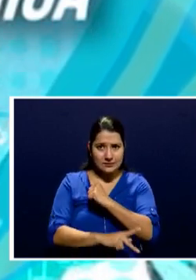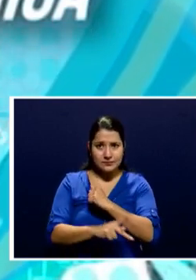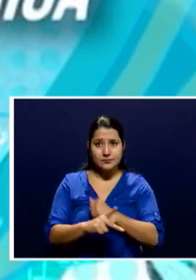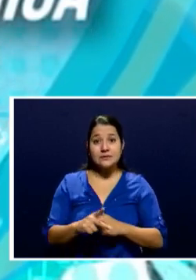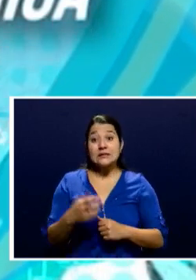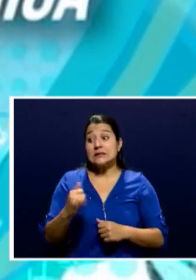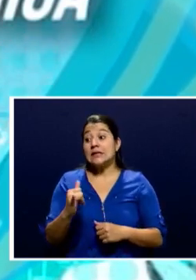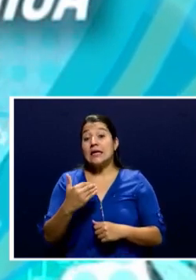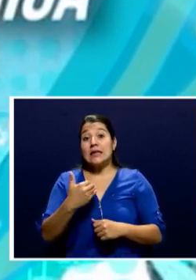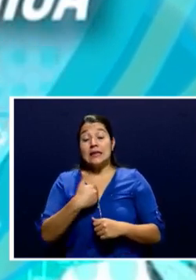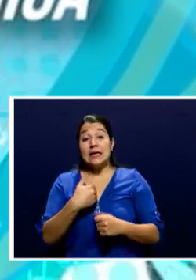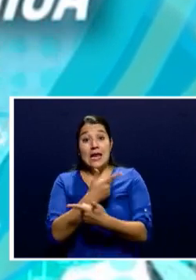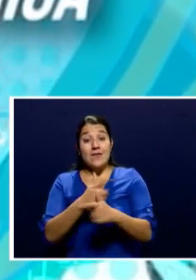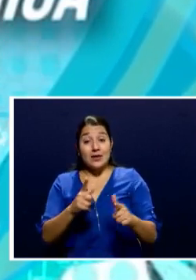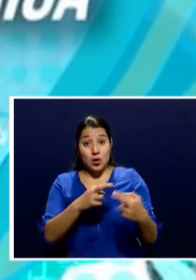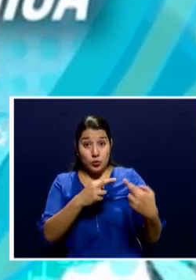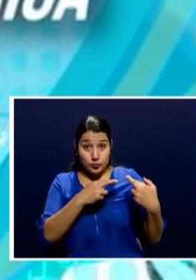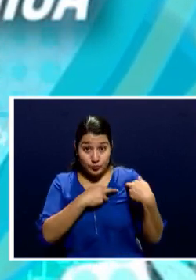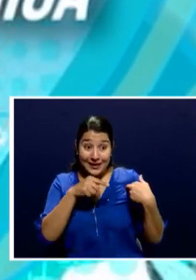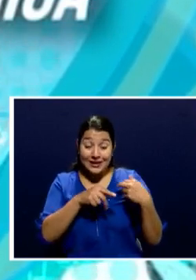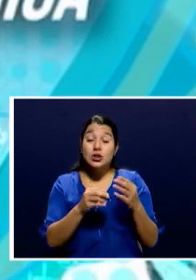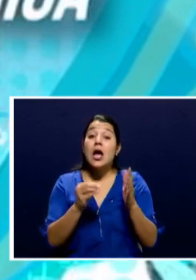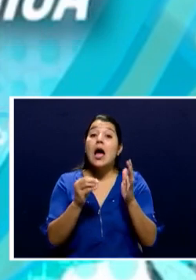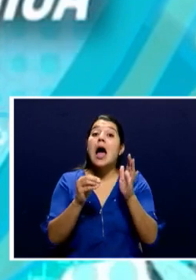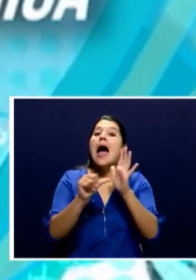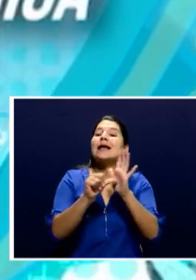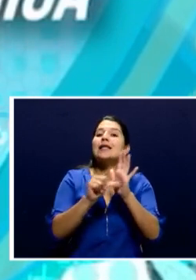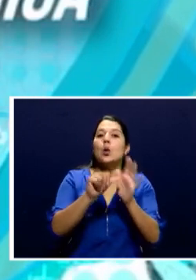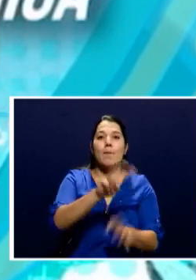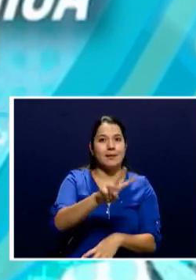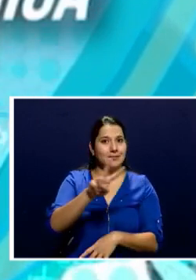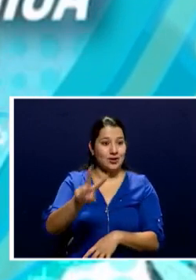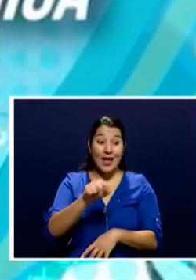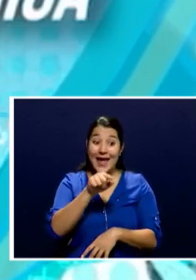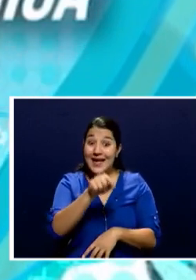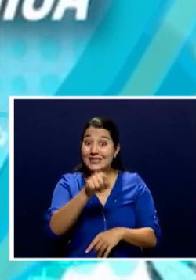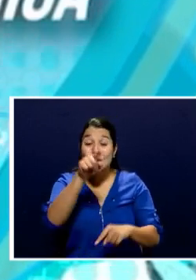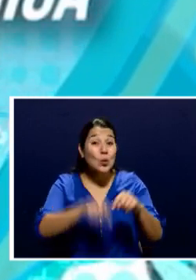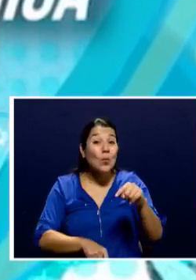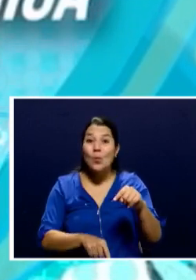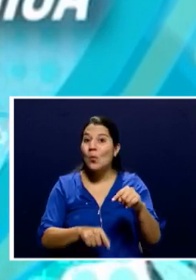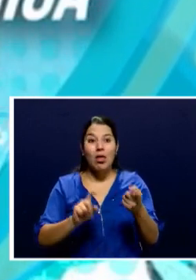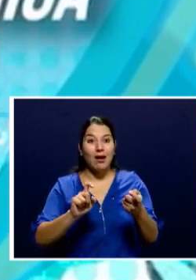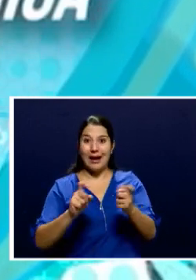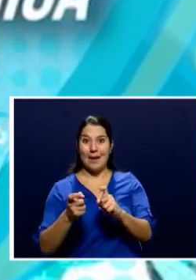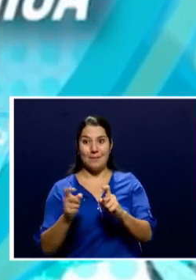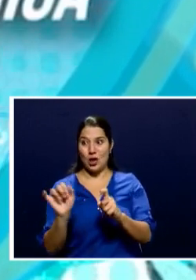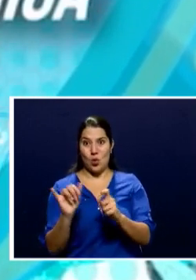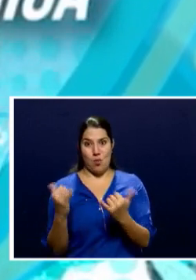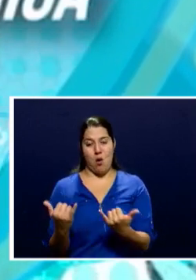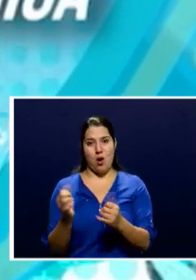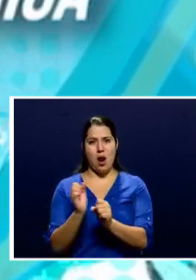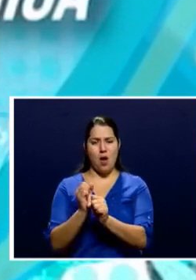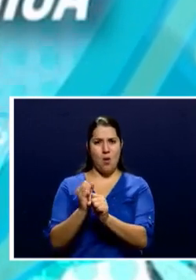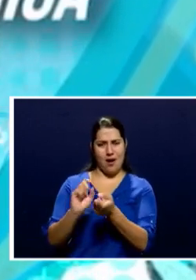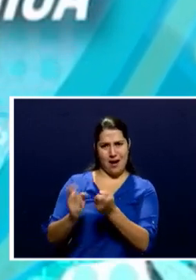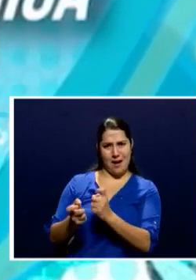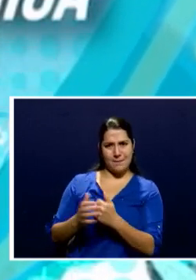responsabilidad. Esa garantía contenida en el artículo 22 no puede ser limitada de la forma en que se ha hecho, que